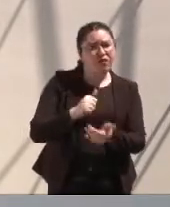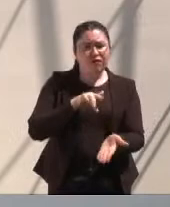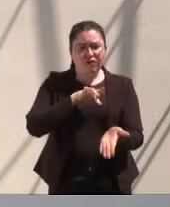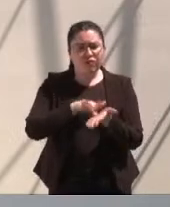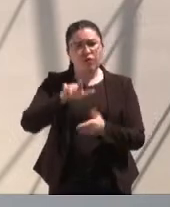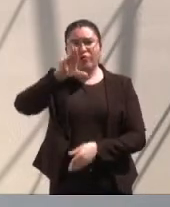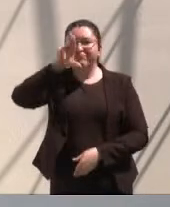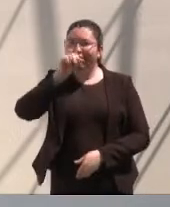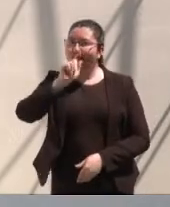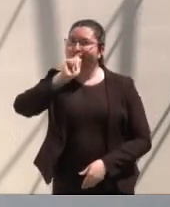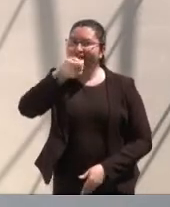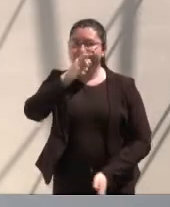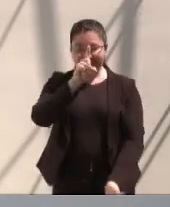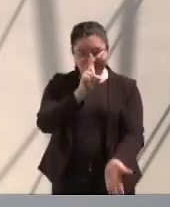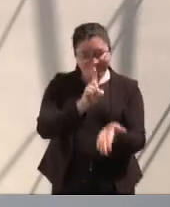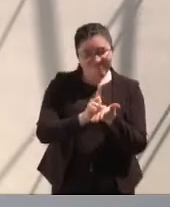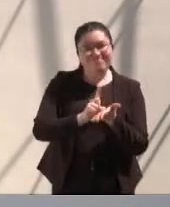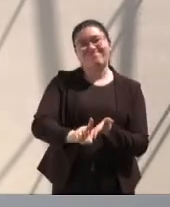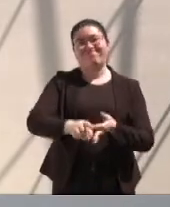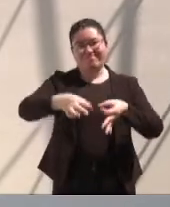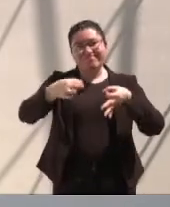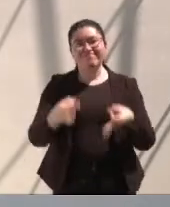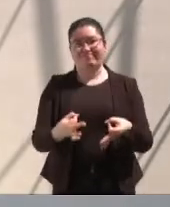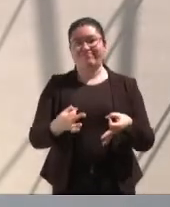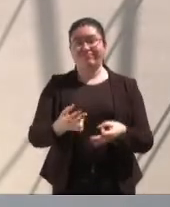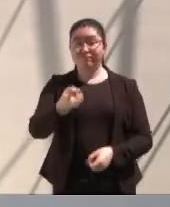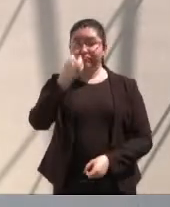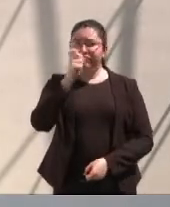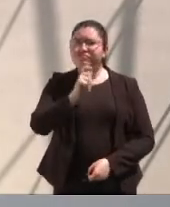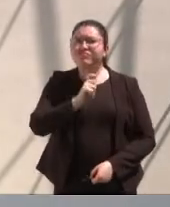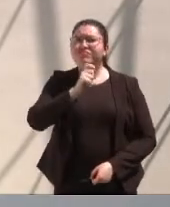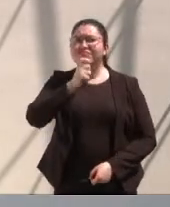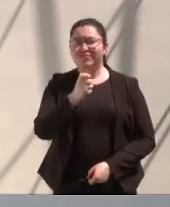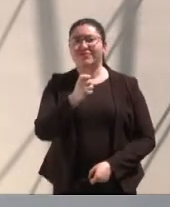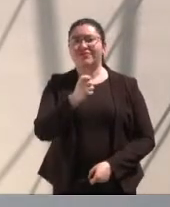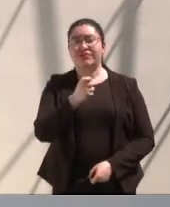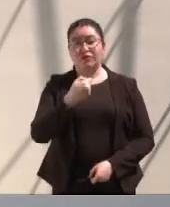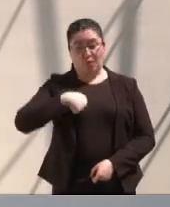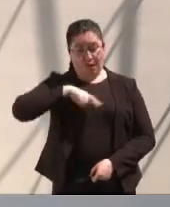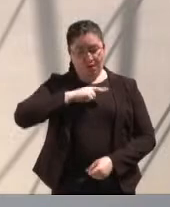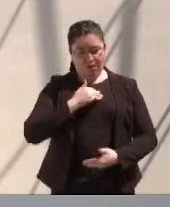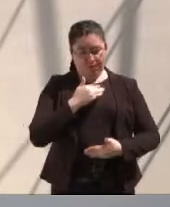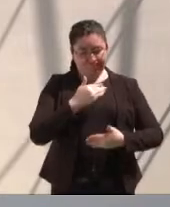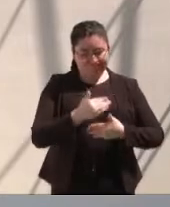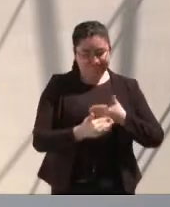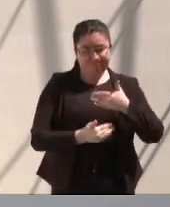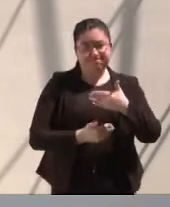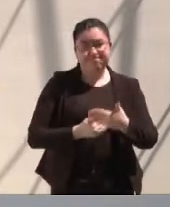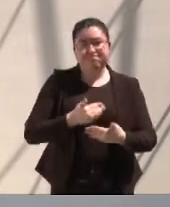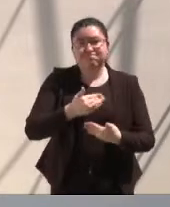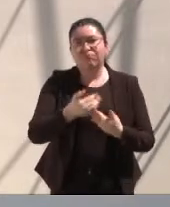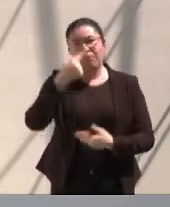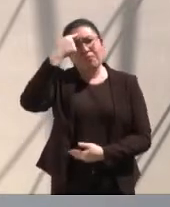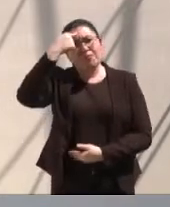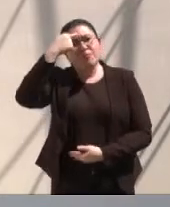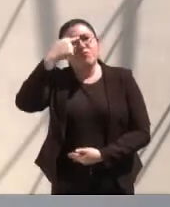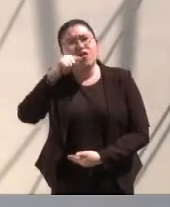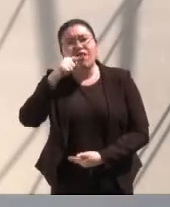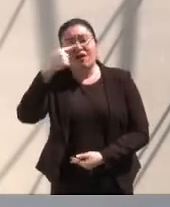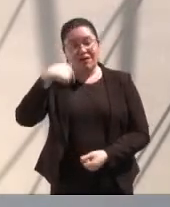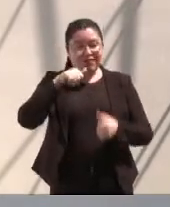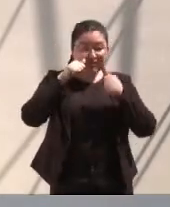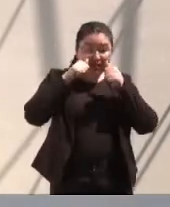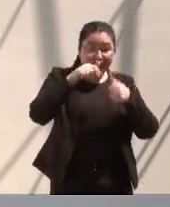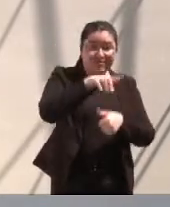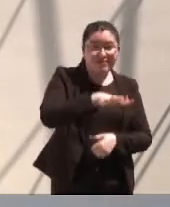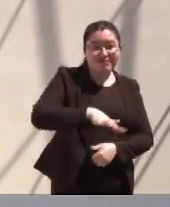es un derecho. Y esto tiene que ver con la necesidad de avanzar en acciones para la